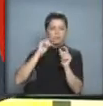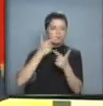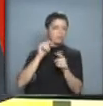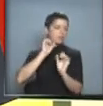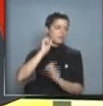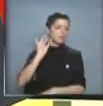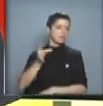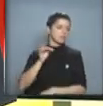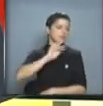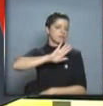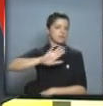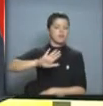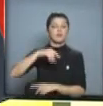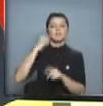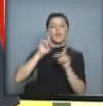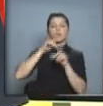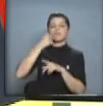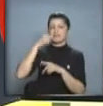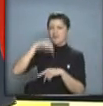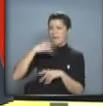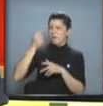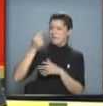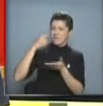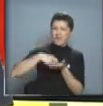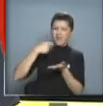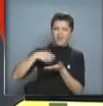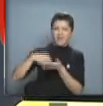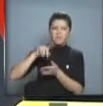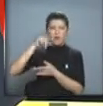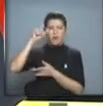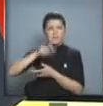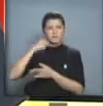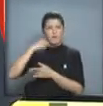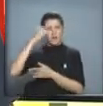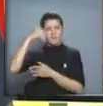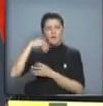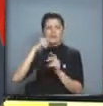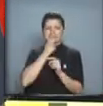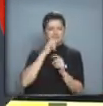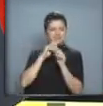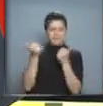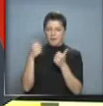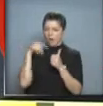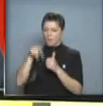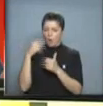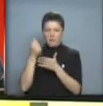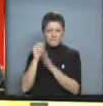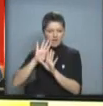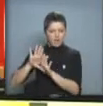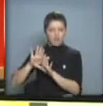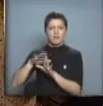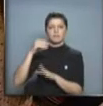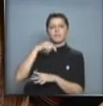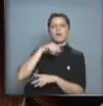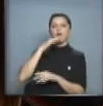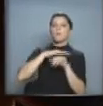¿cuánta plata puedo sacar de acá? Tengo que firmar tal papel para que después no me caiga el otro. Estás pensando en que eso se va a terminar. Cuando vos te casás no pensás que eso se termina. Eso lo